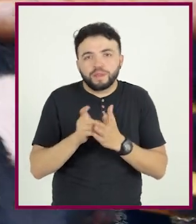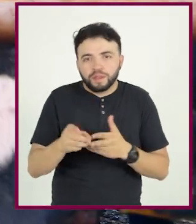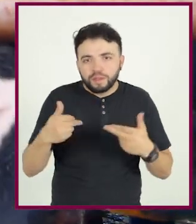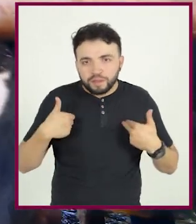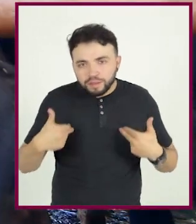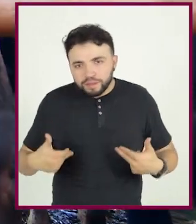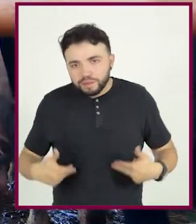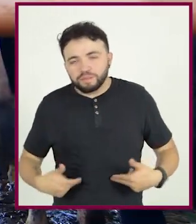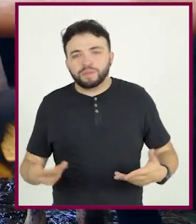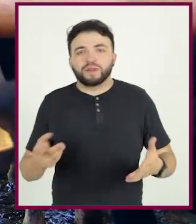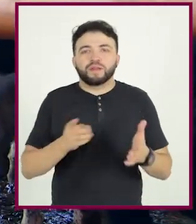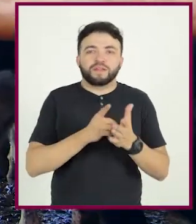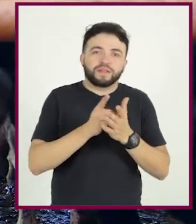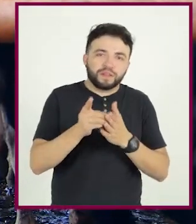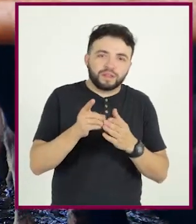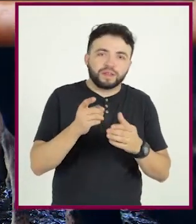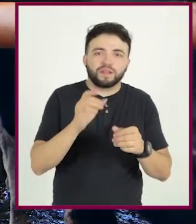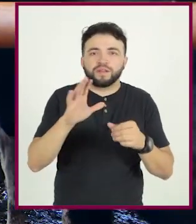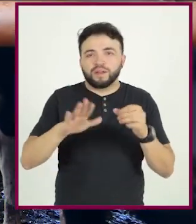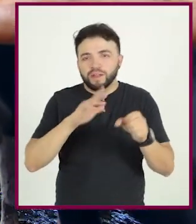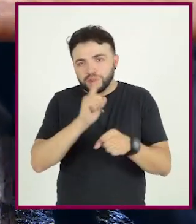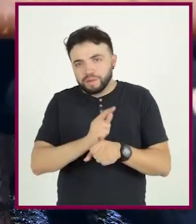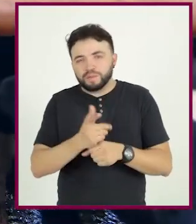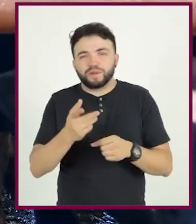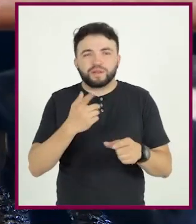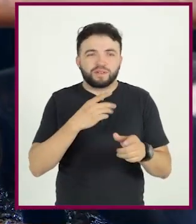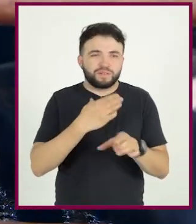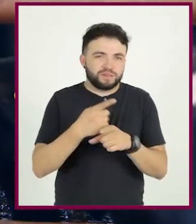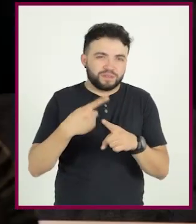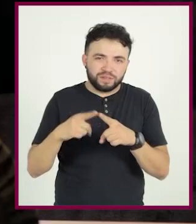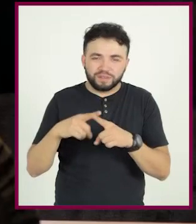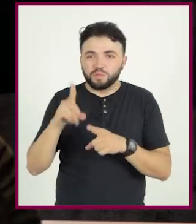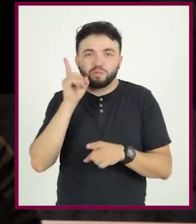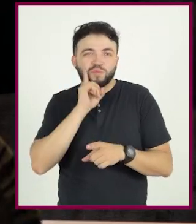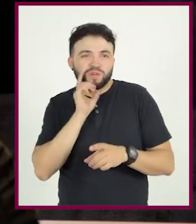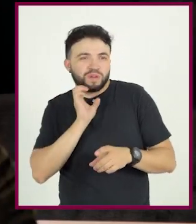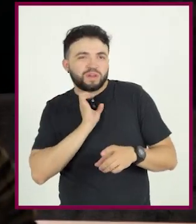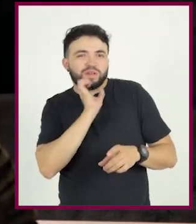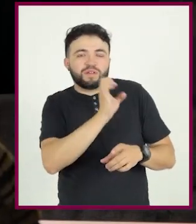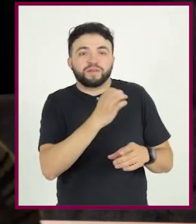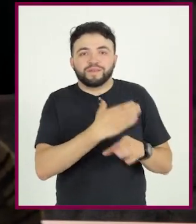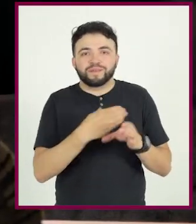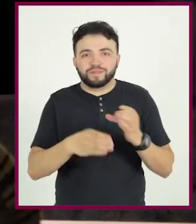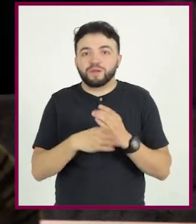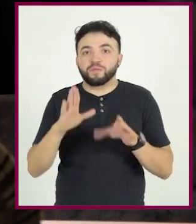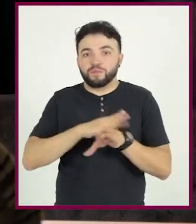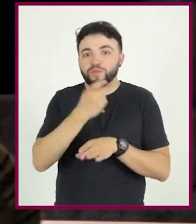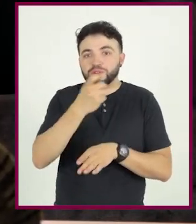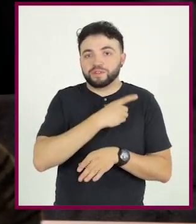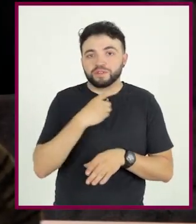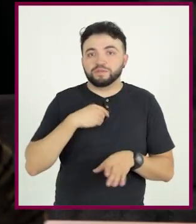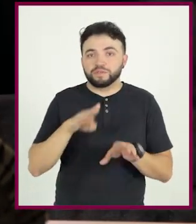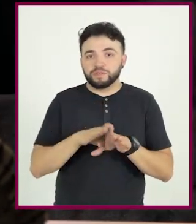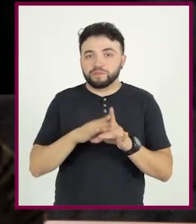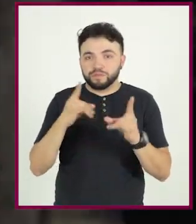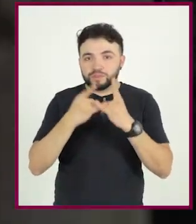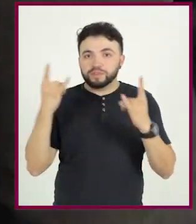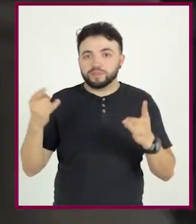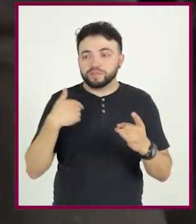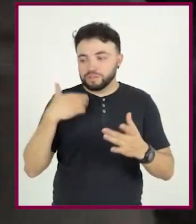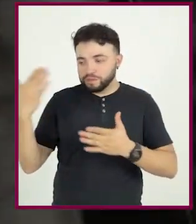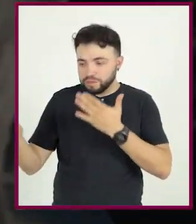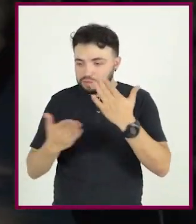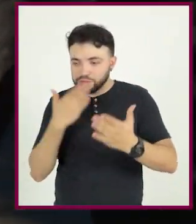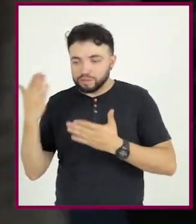los derechos de los animales o el rechazo a la violencia contra las mujeres. Nuestra identidad nacional es posible por